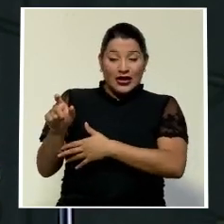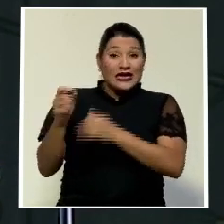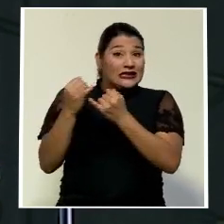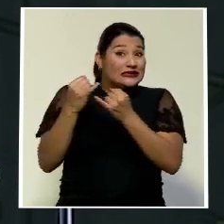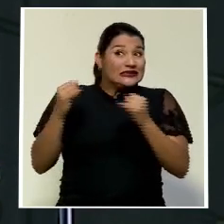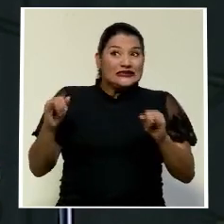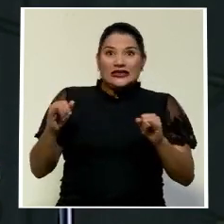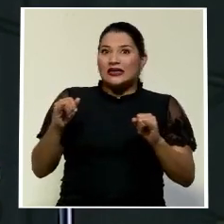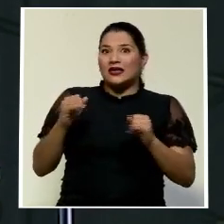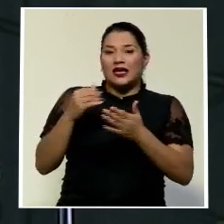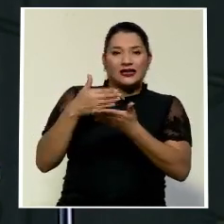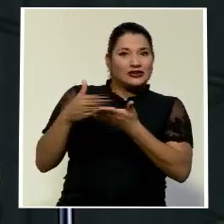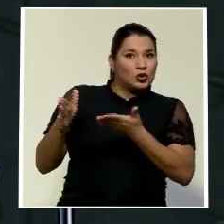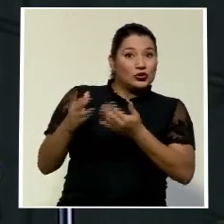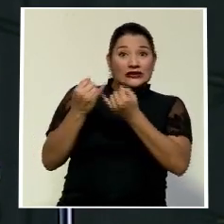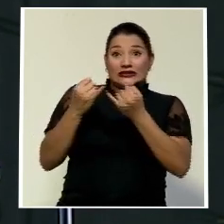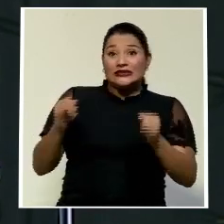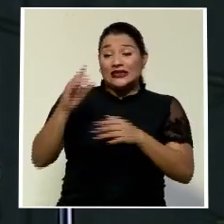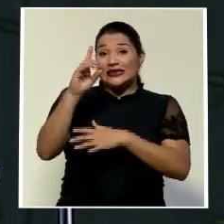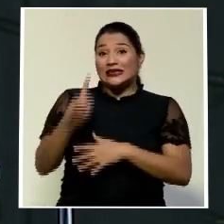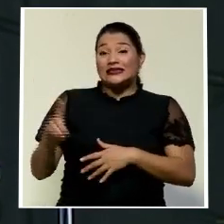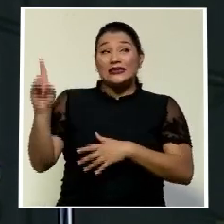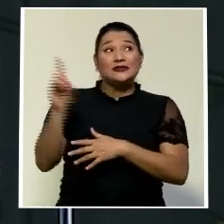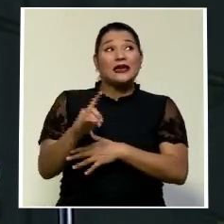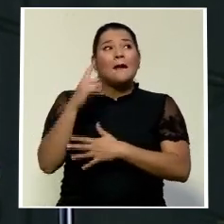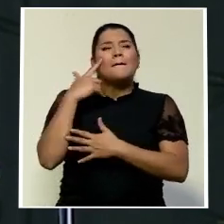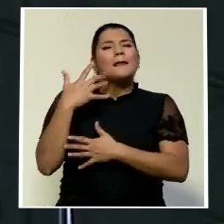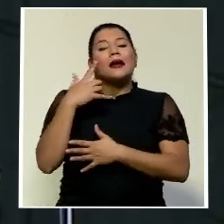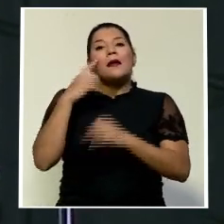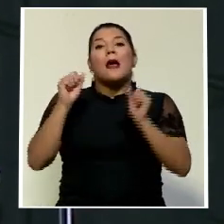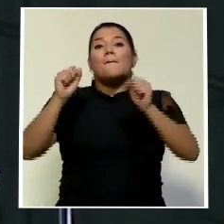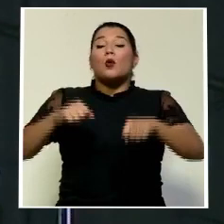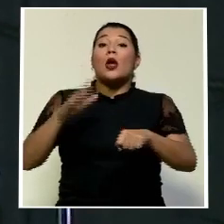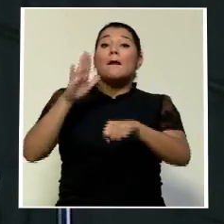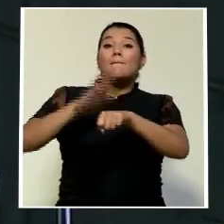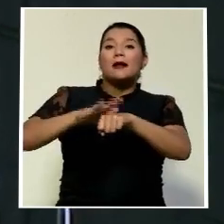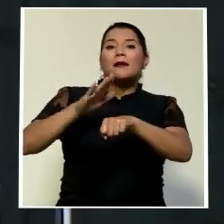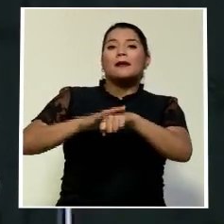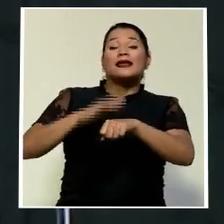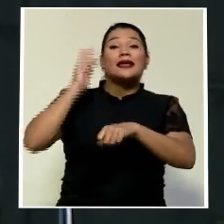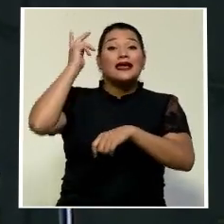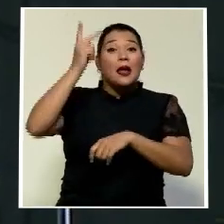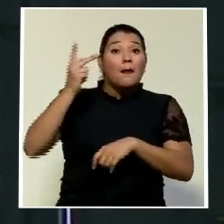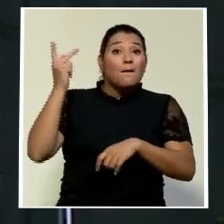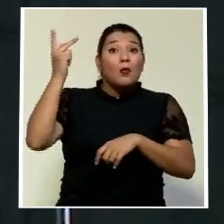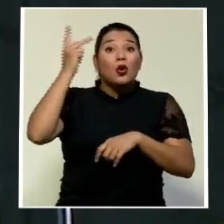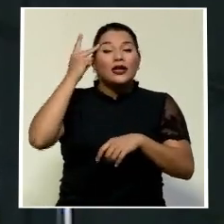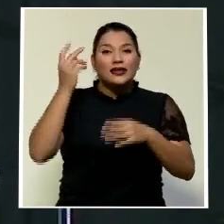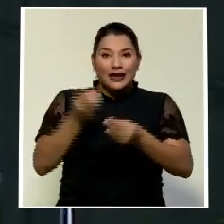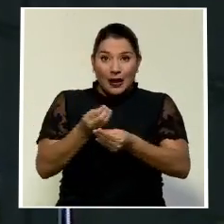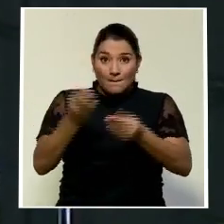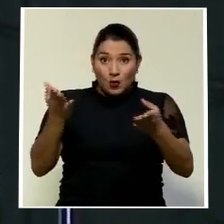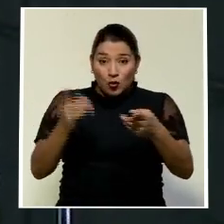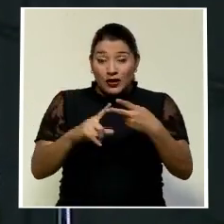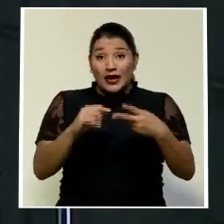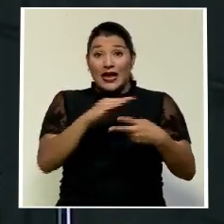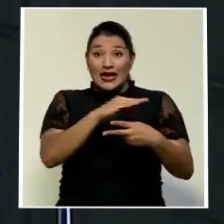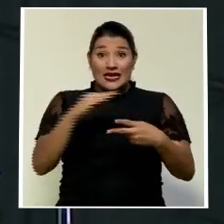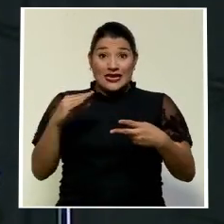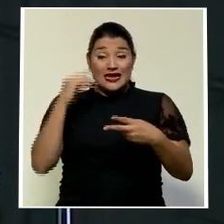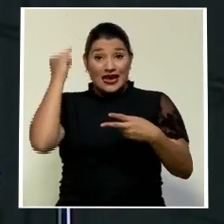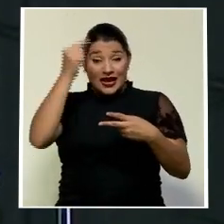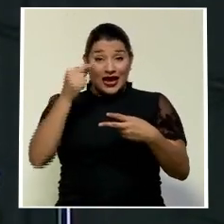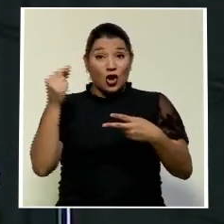ni discriminación alguna, para garantizar que las políticas públicas y la acción del